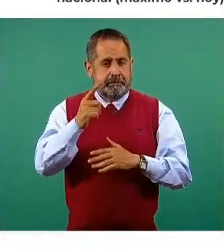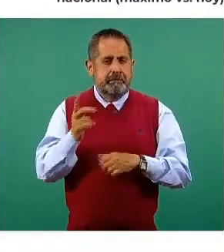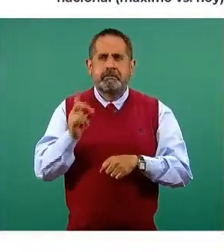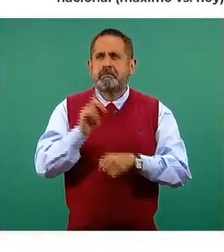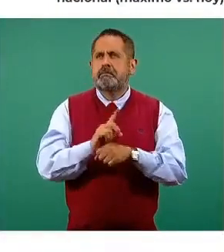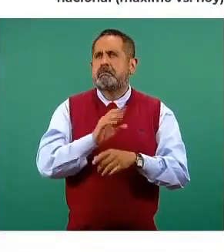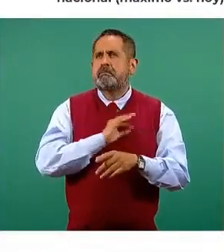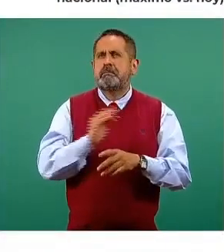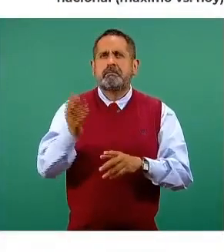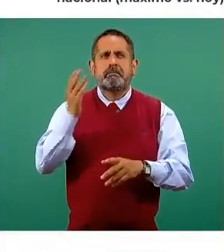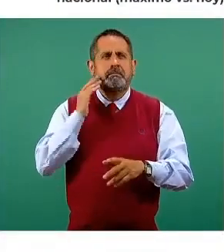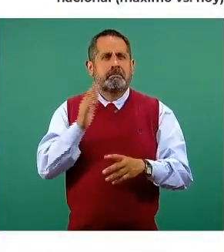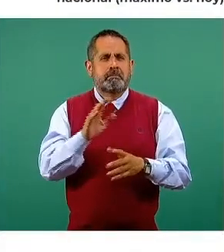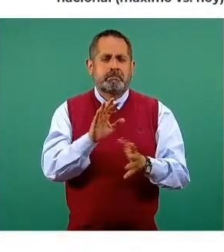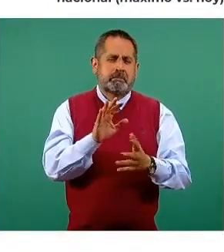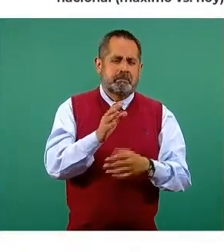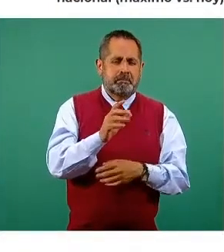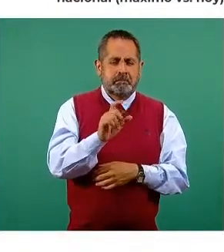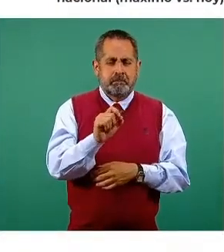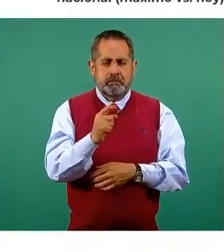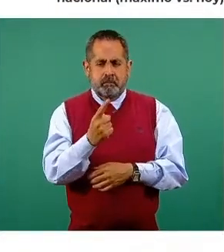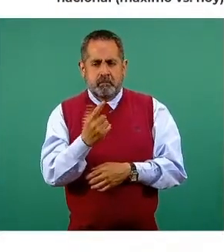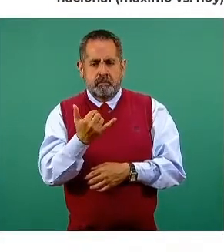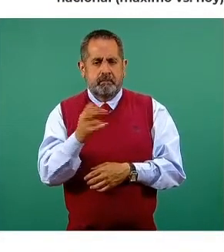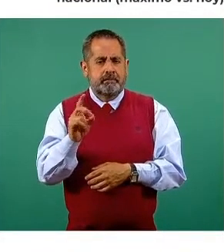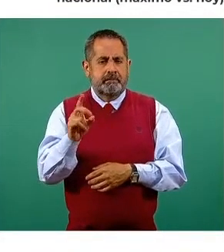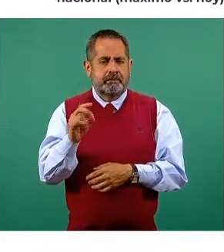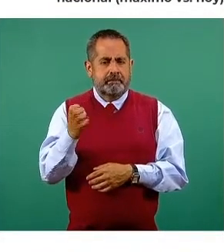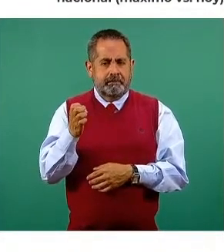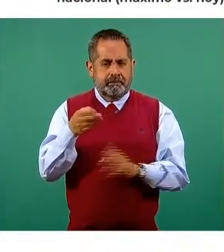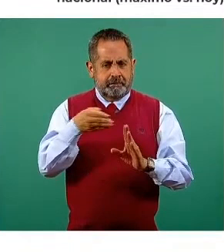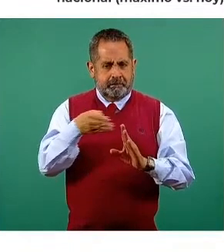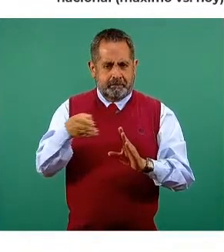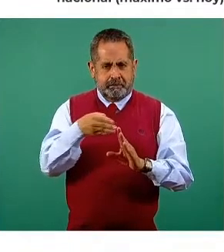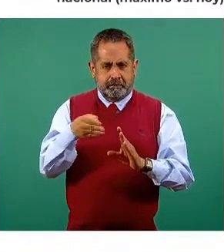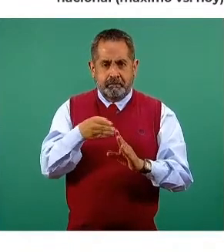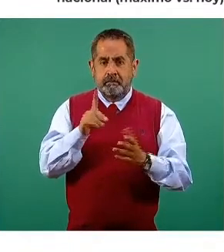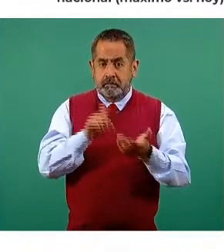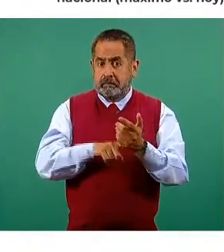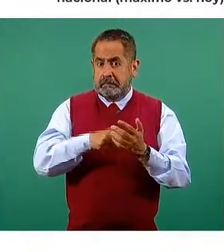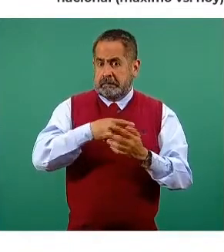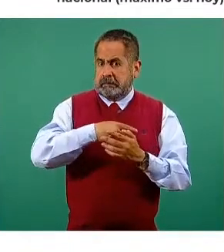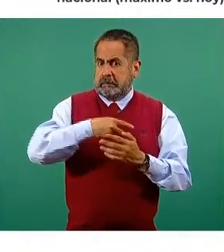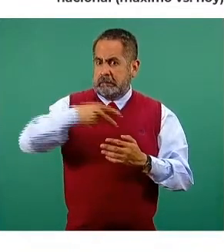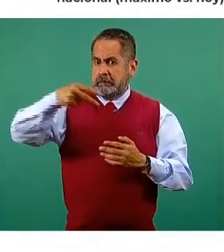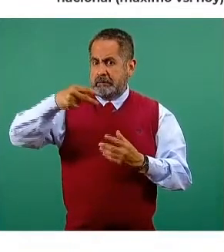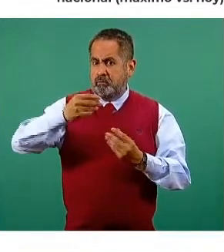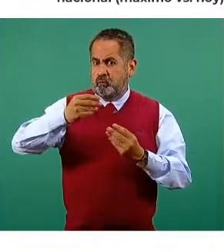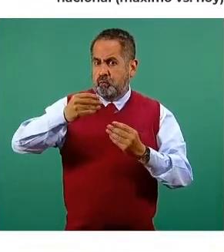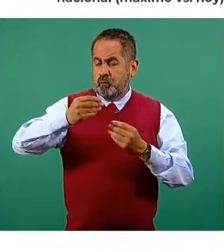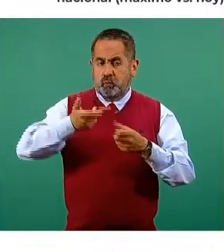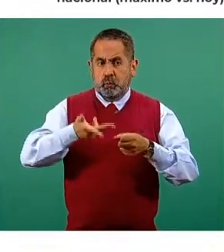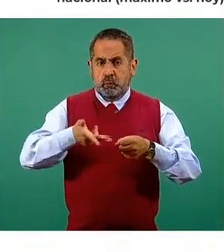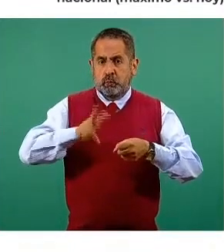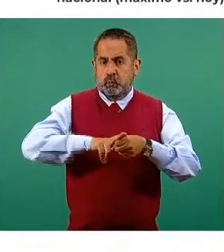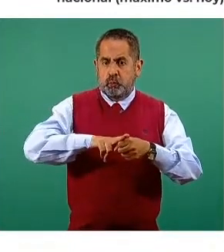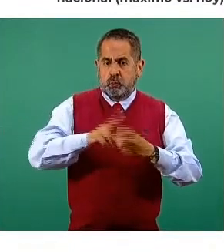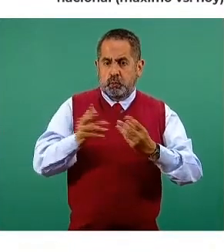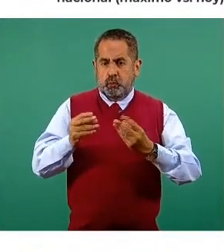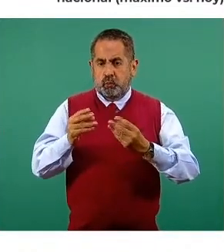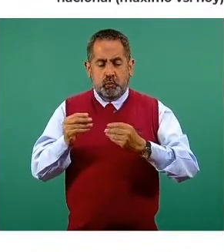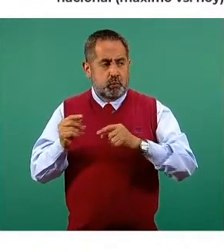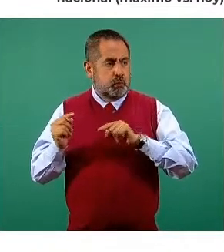día entre el 21 y el 30 de enero. Tuvimos un ascenso, tuvimos ahí varios días y